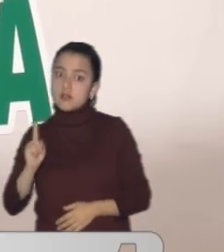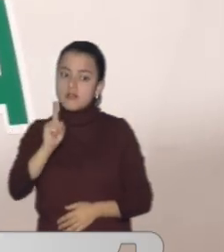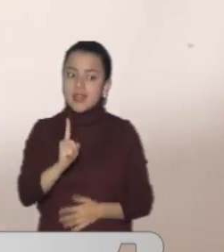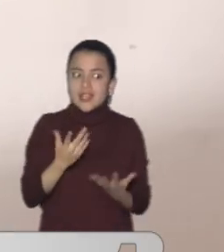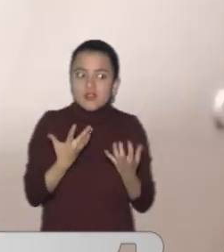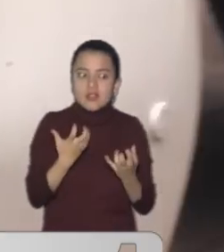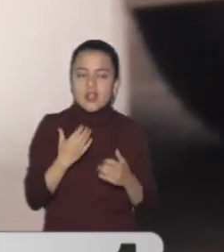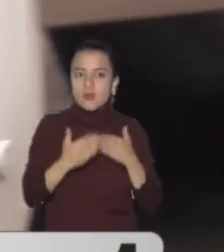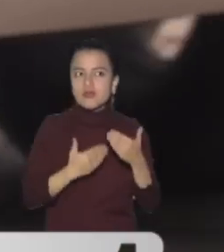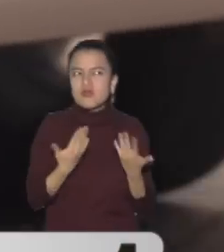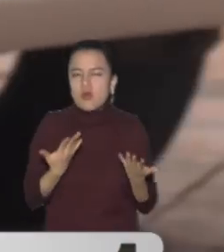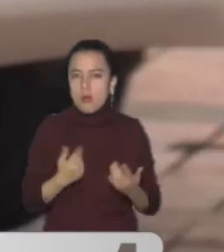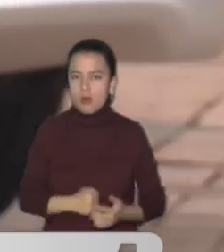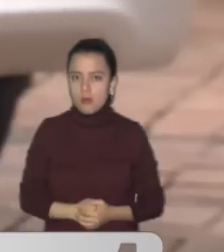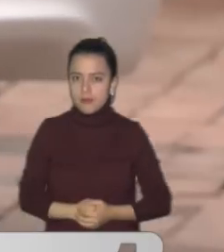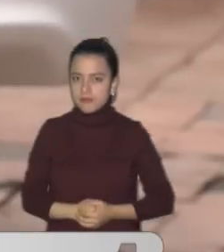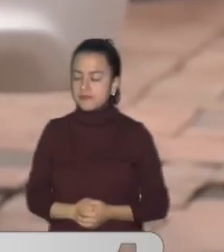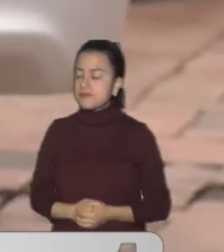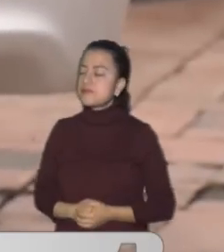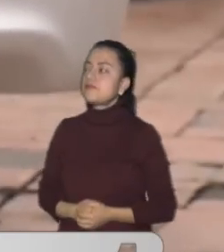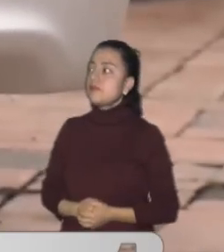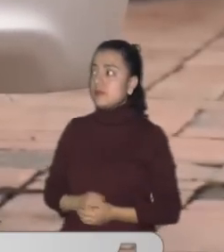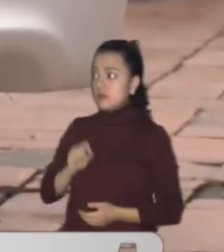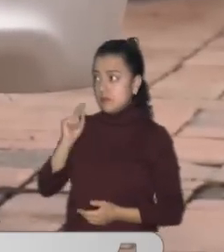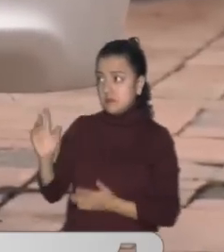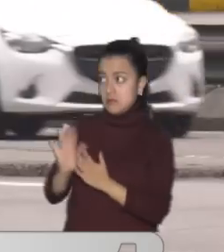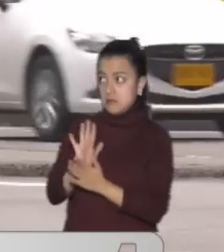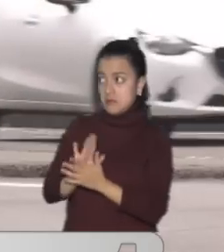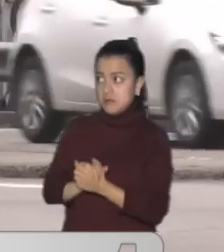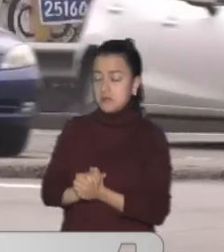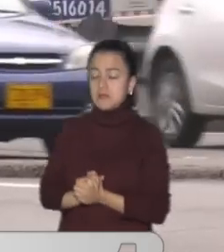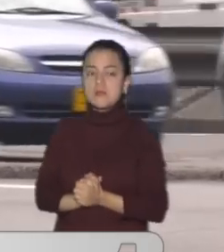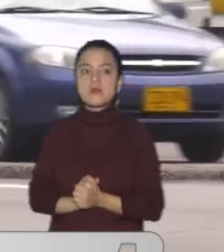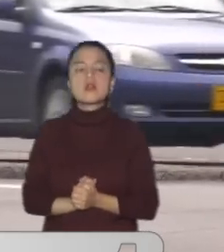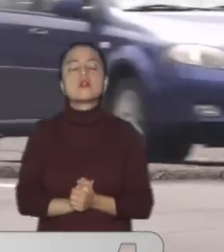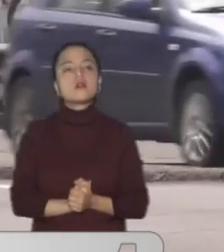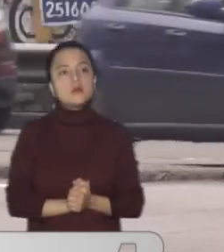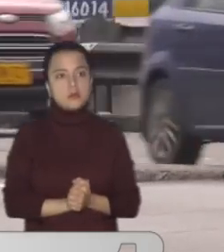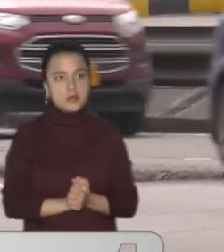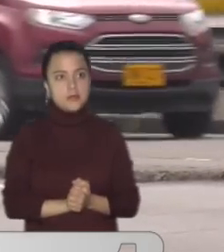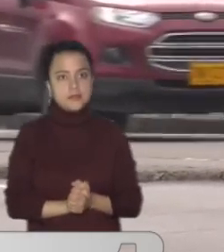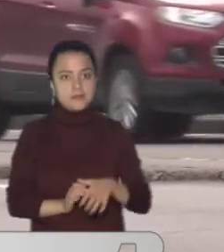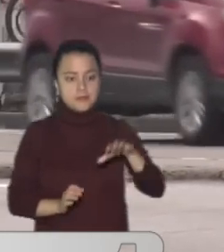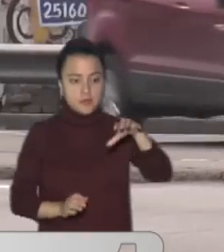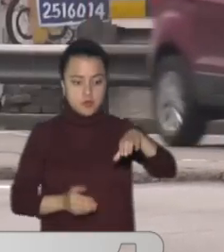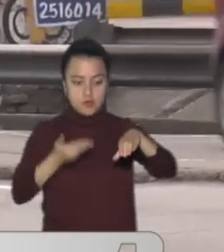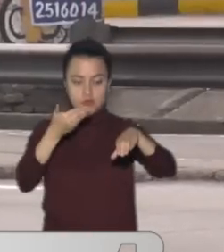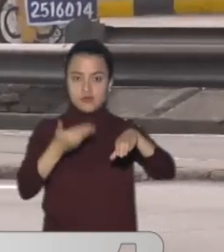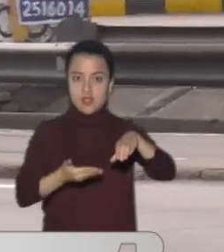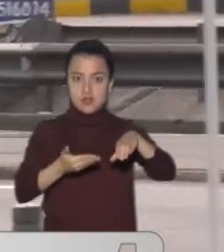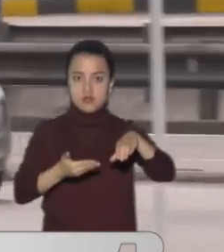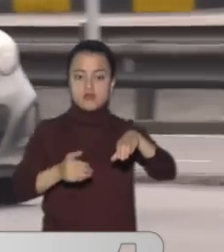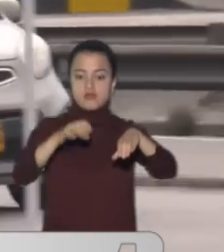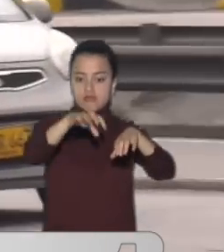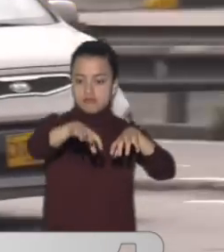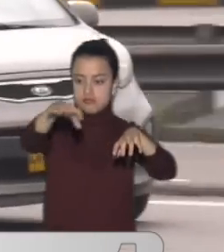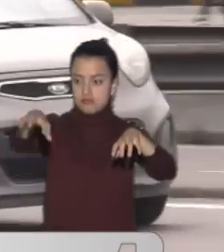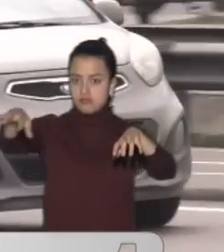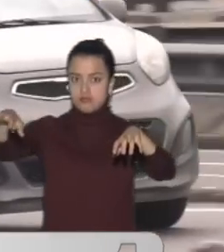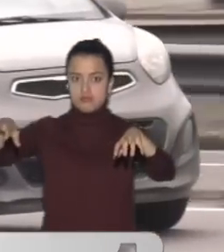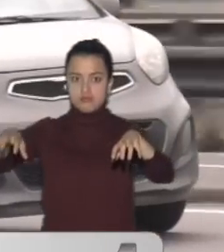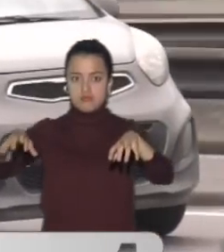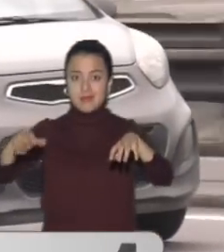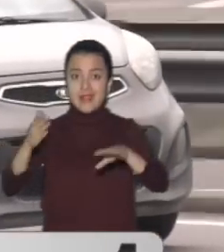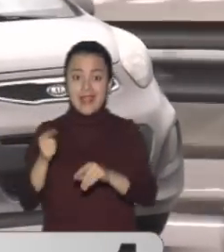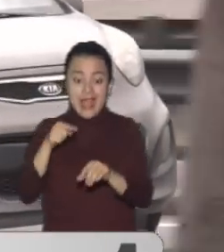conducción? Bien, los centros de enseñanza automovilística deben encontrarse habilitados. Actualmente se deben